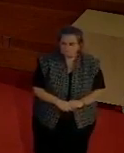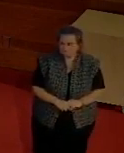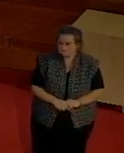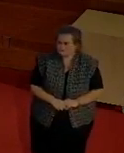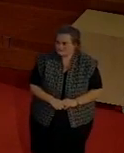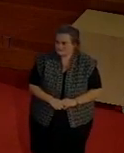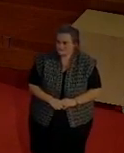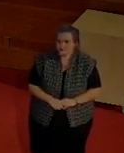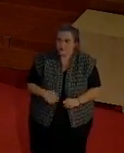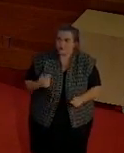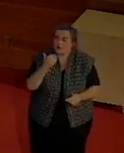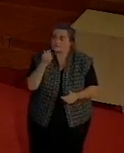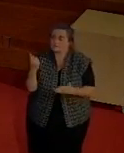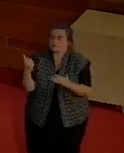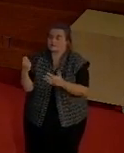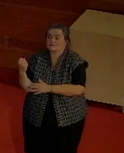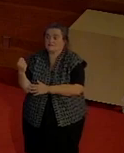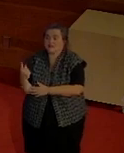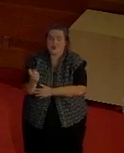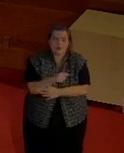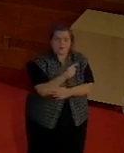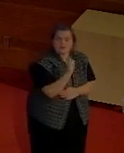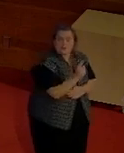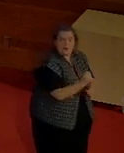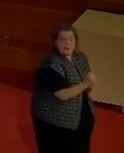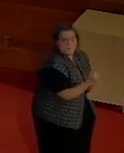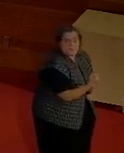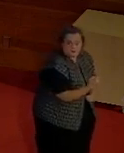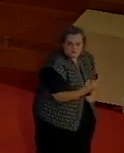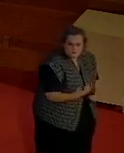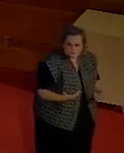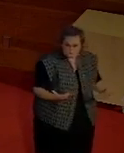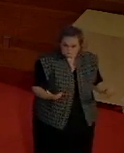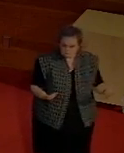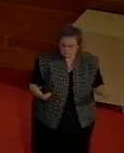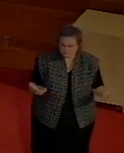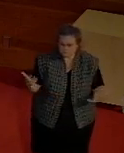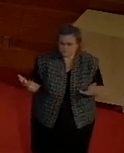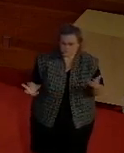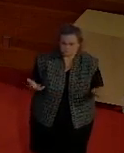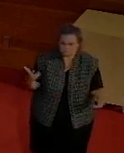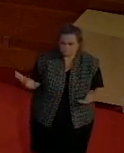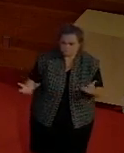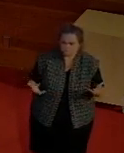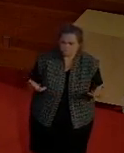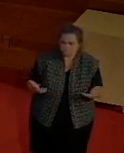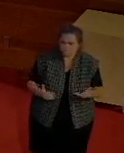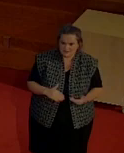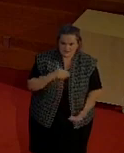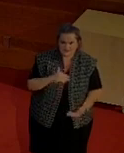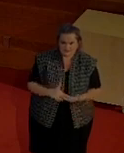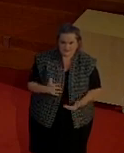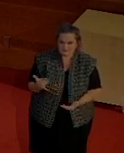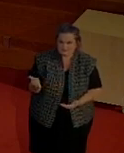son casi 6000 y el otro solo tiene 1000 entendamos Que en en esas dimensiones tienen la capacidad